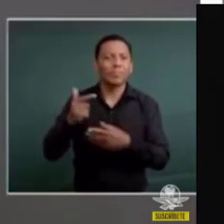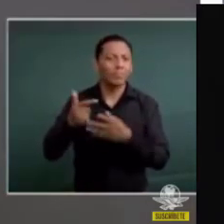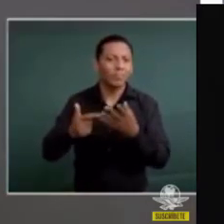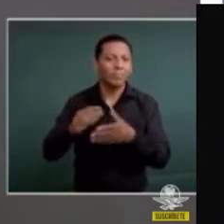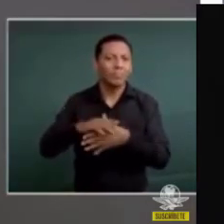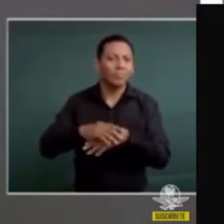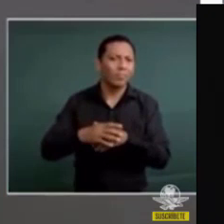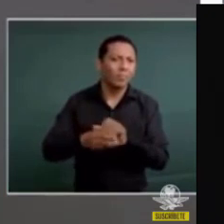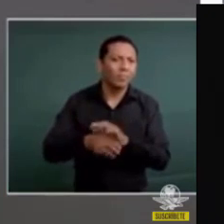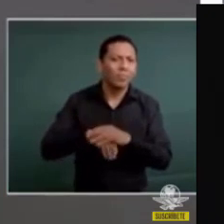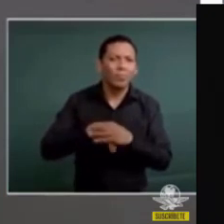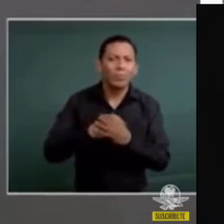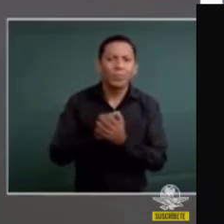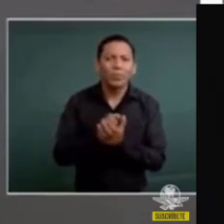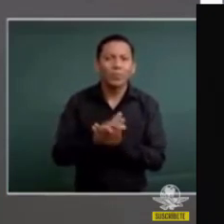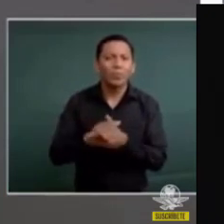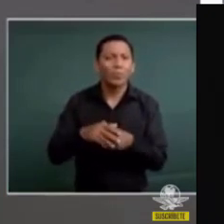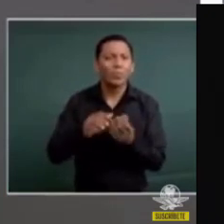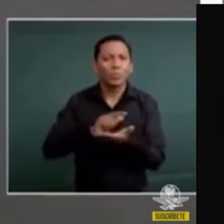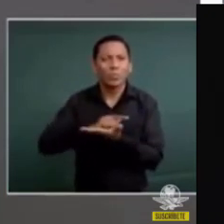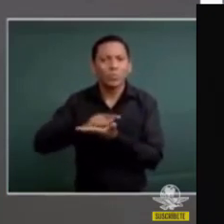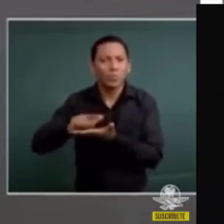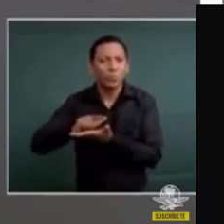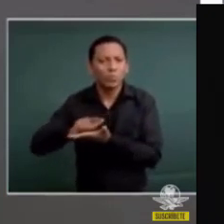de lavado de las manos